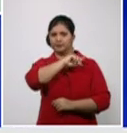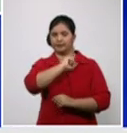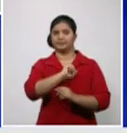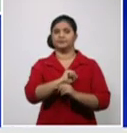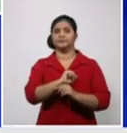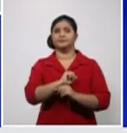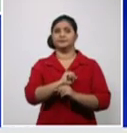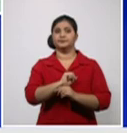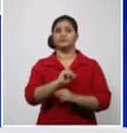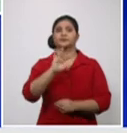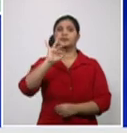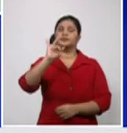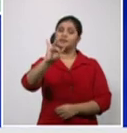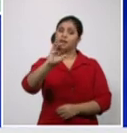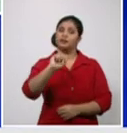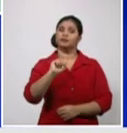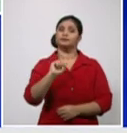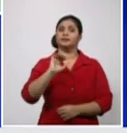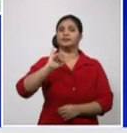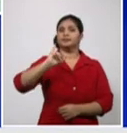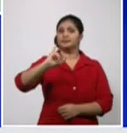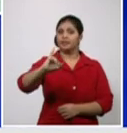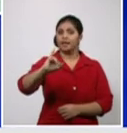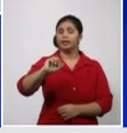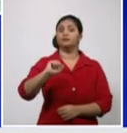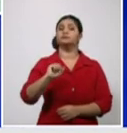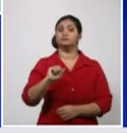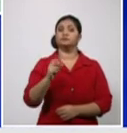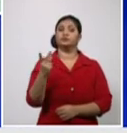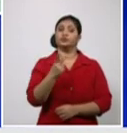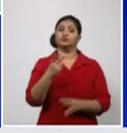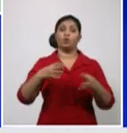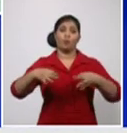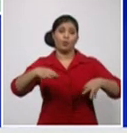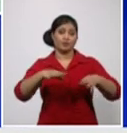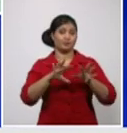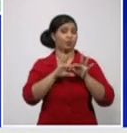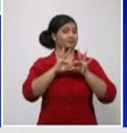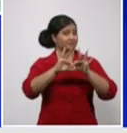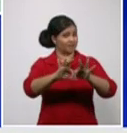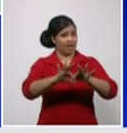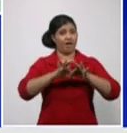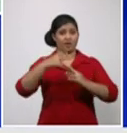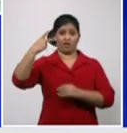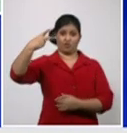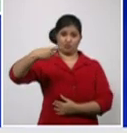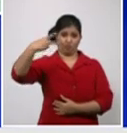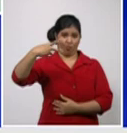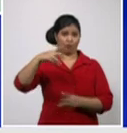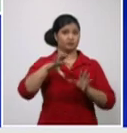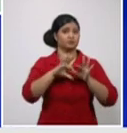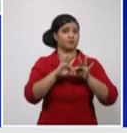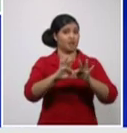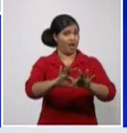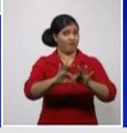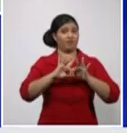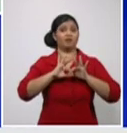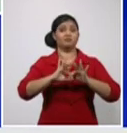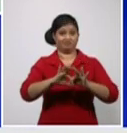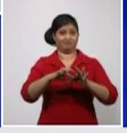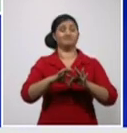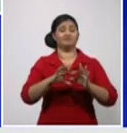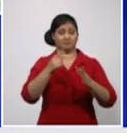con 6, también son los 2 municipios que han ido marcando diferencia aquí, y Medialuna con 2